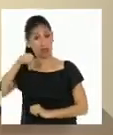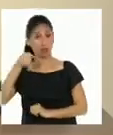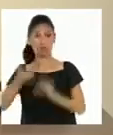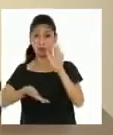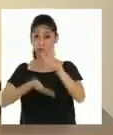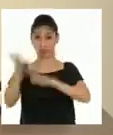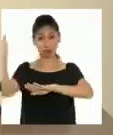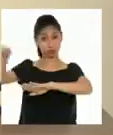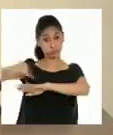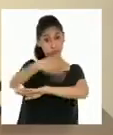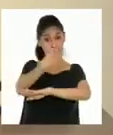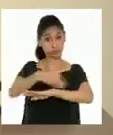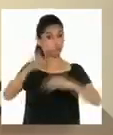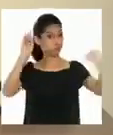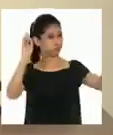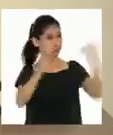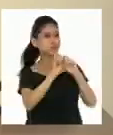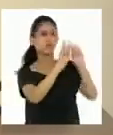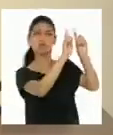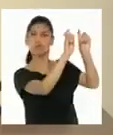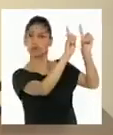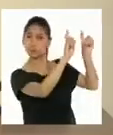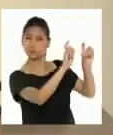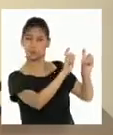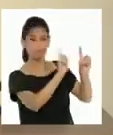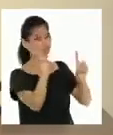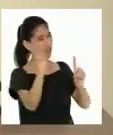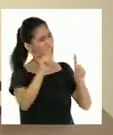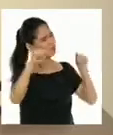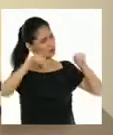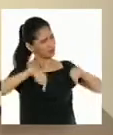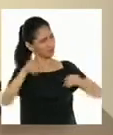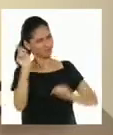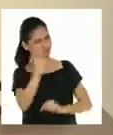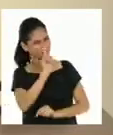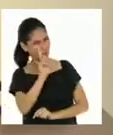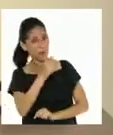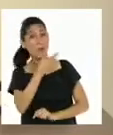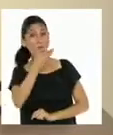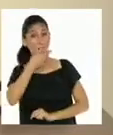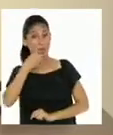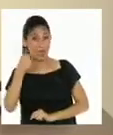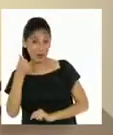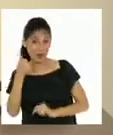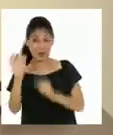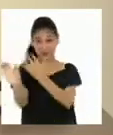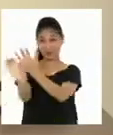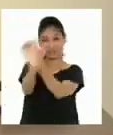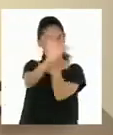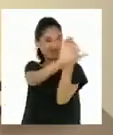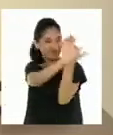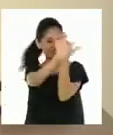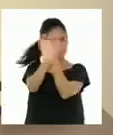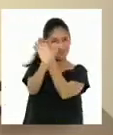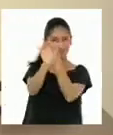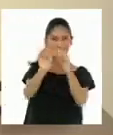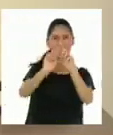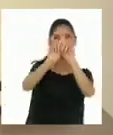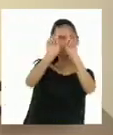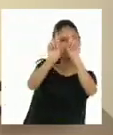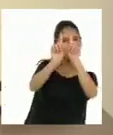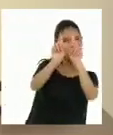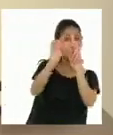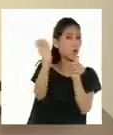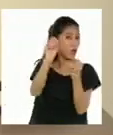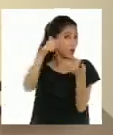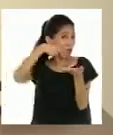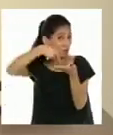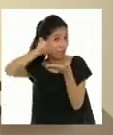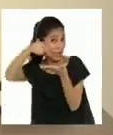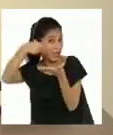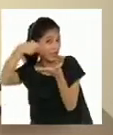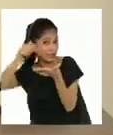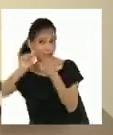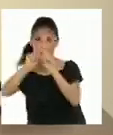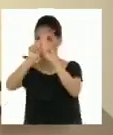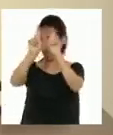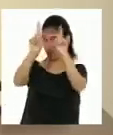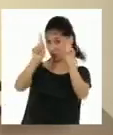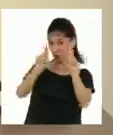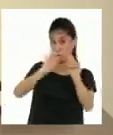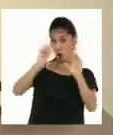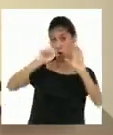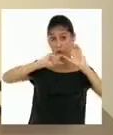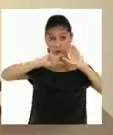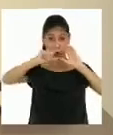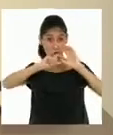hogares, podemos aplicar nuestra encuesta o entrevista por medio de redes sociales, mensaje de texto, correo electrónico